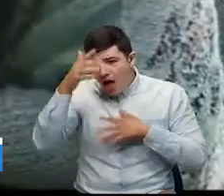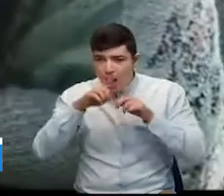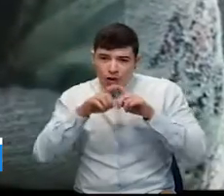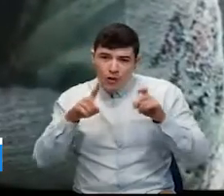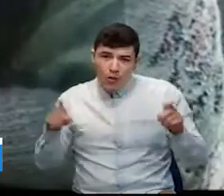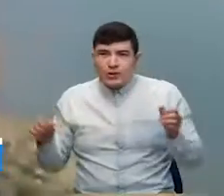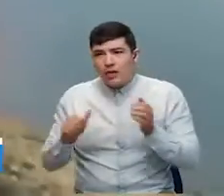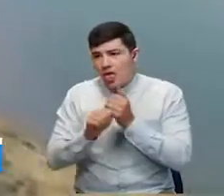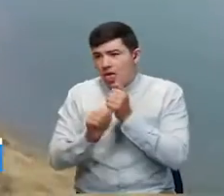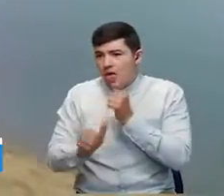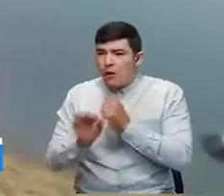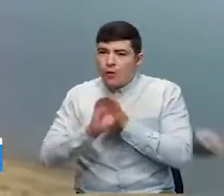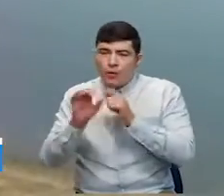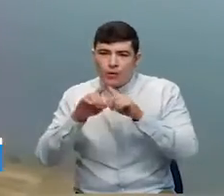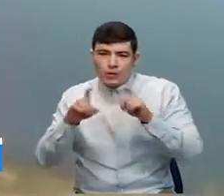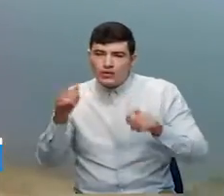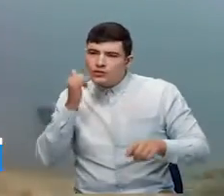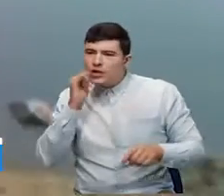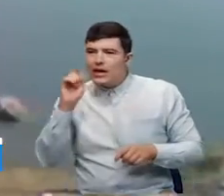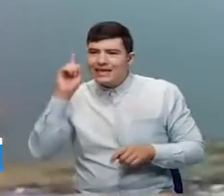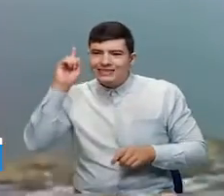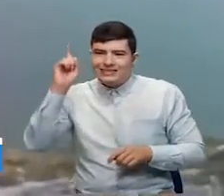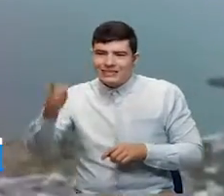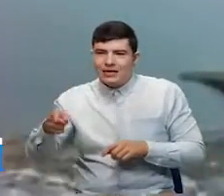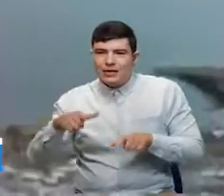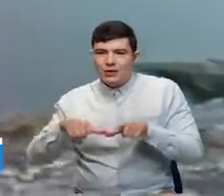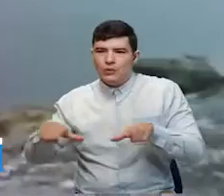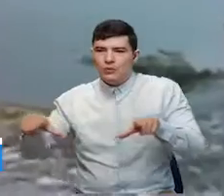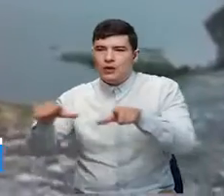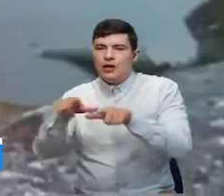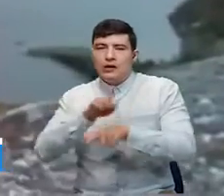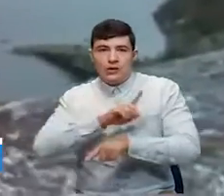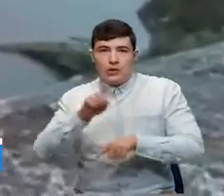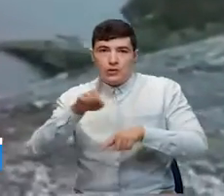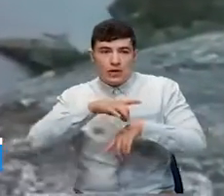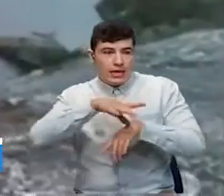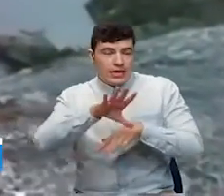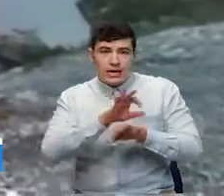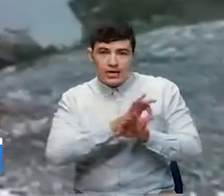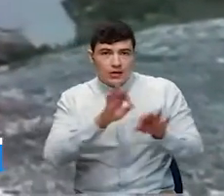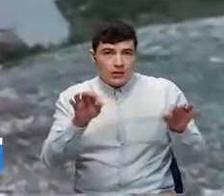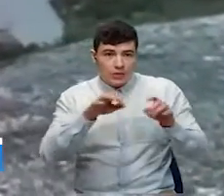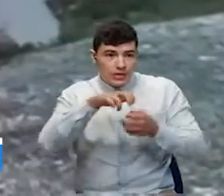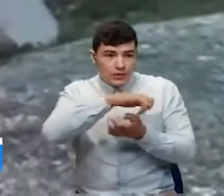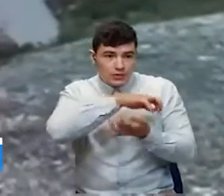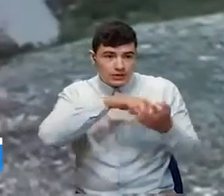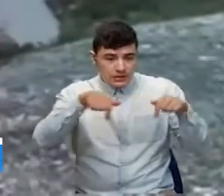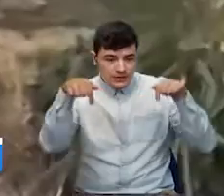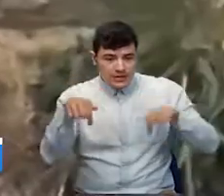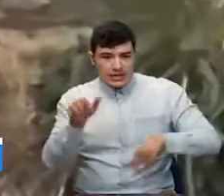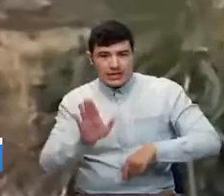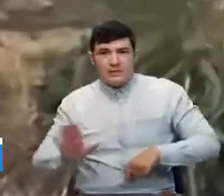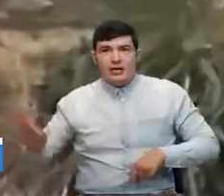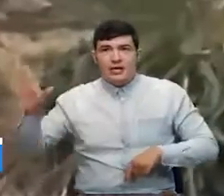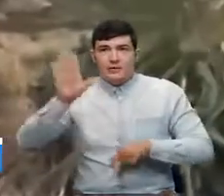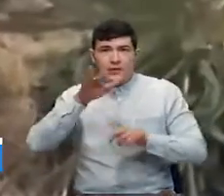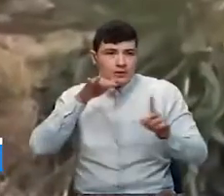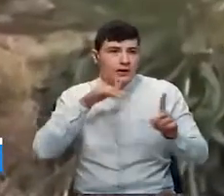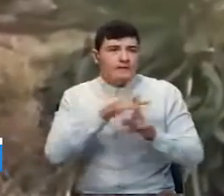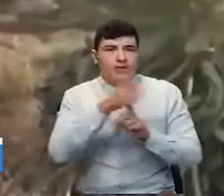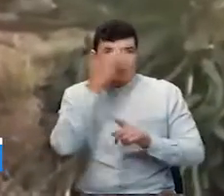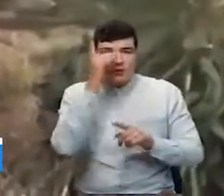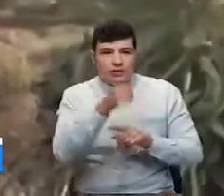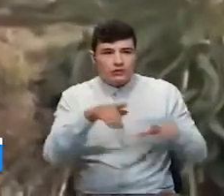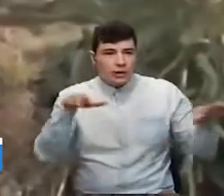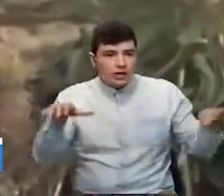sus necesidades allá. La policía advirtió que no permitirá que ningún ecosistema en el departamento sea alterado por la